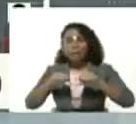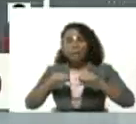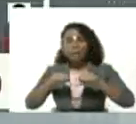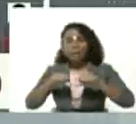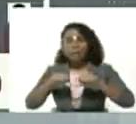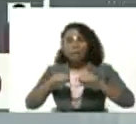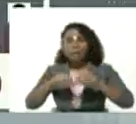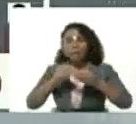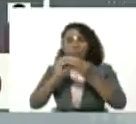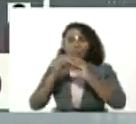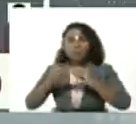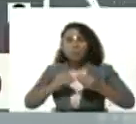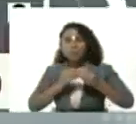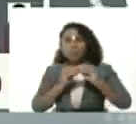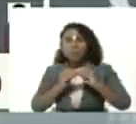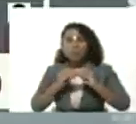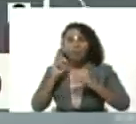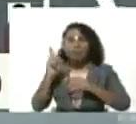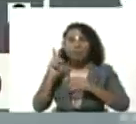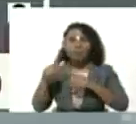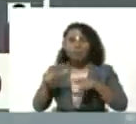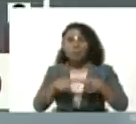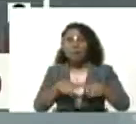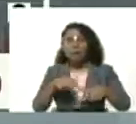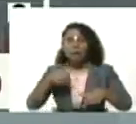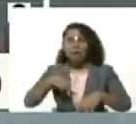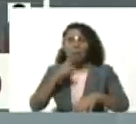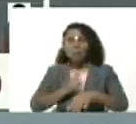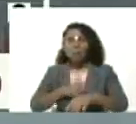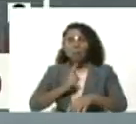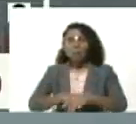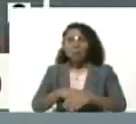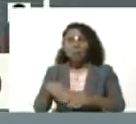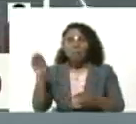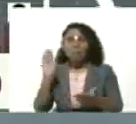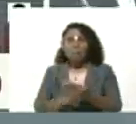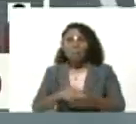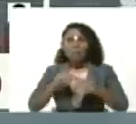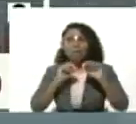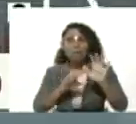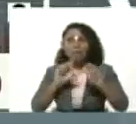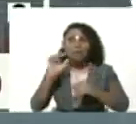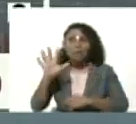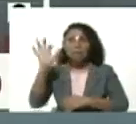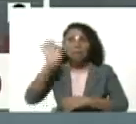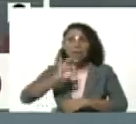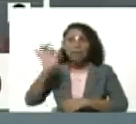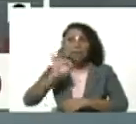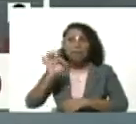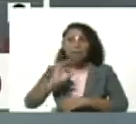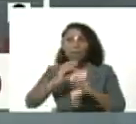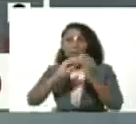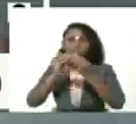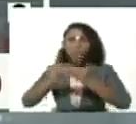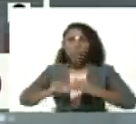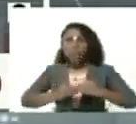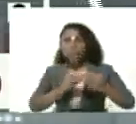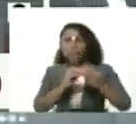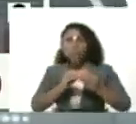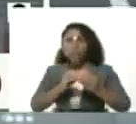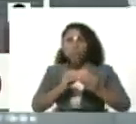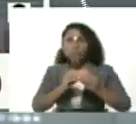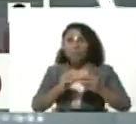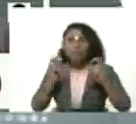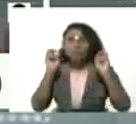de potabilización de Cocorote en este momento lo tenemos en un 85% de remoción de